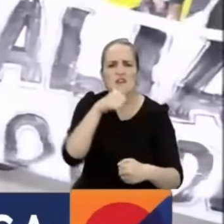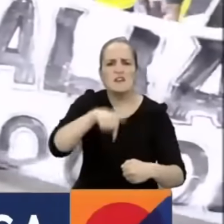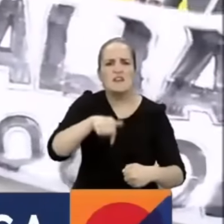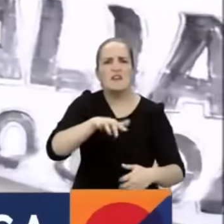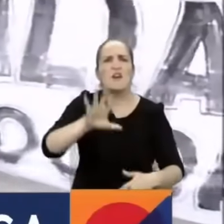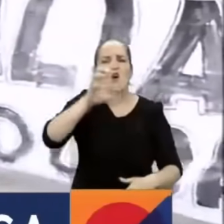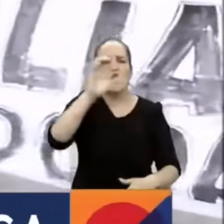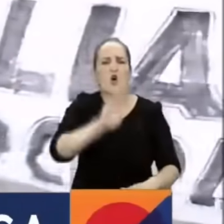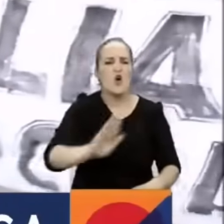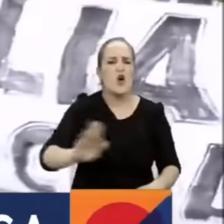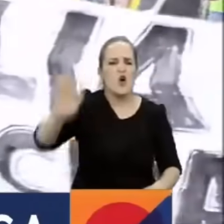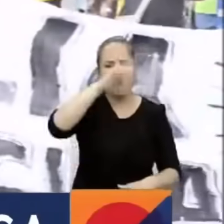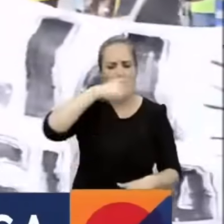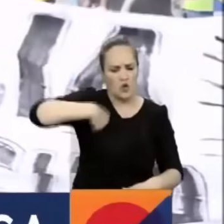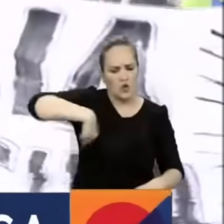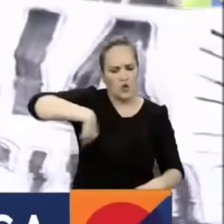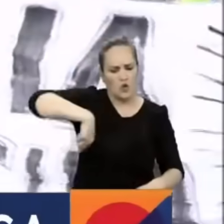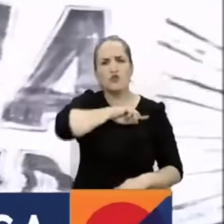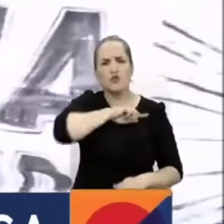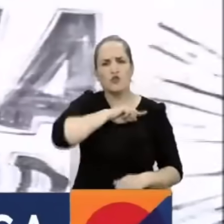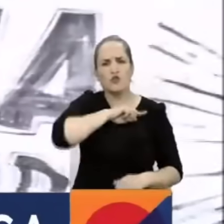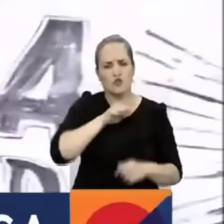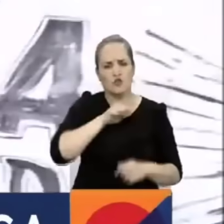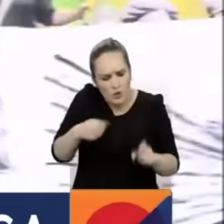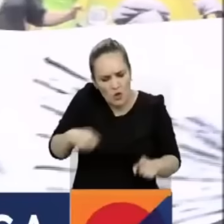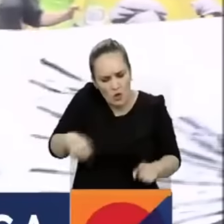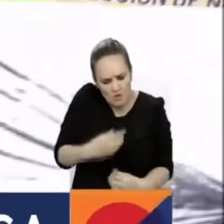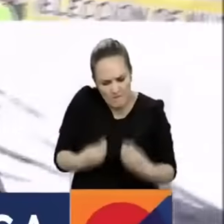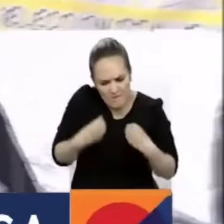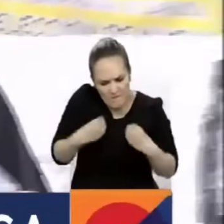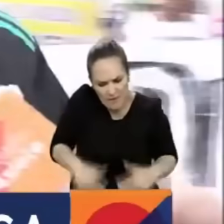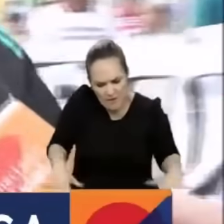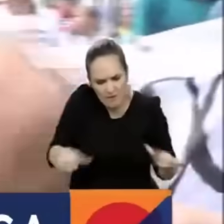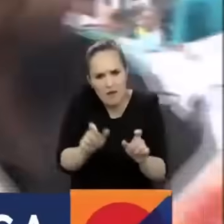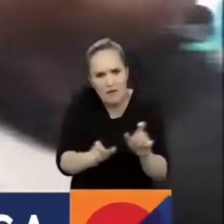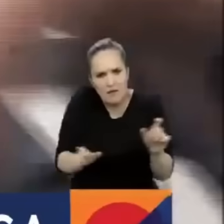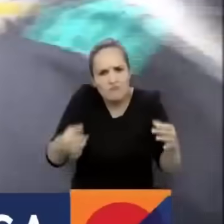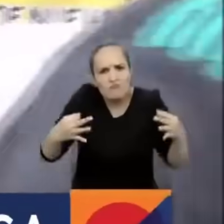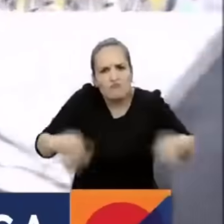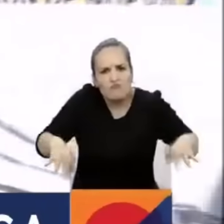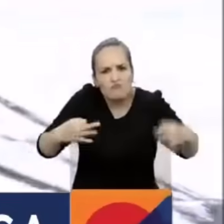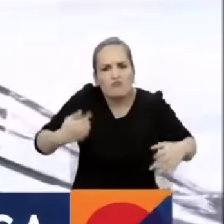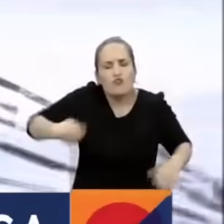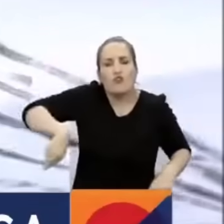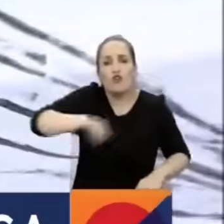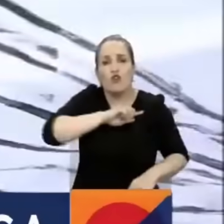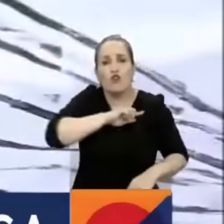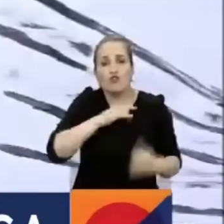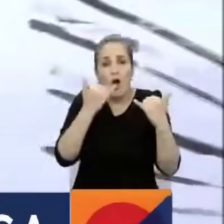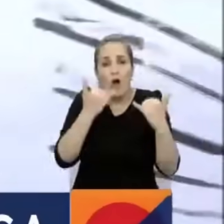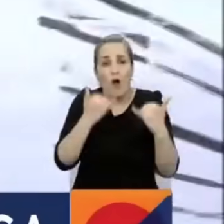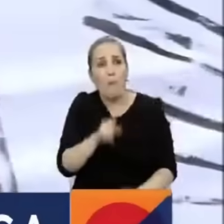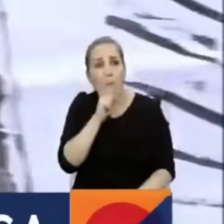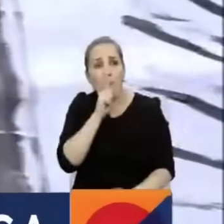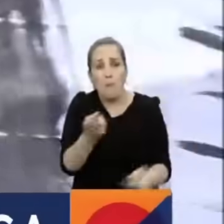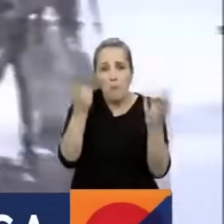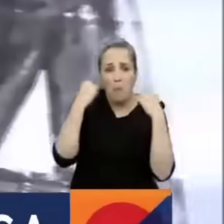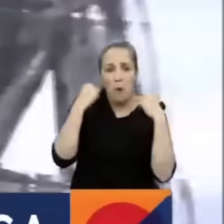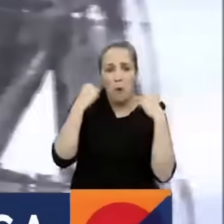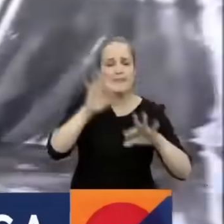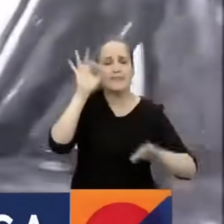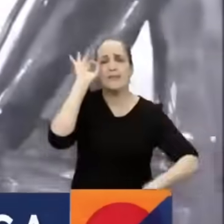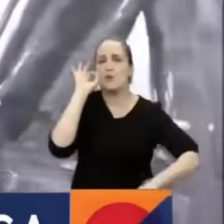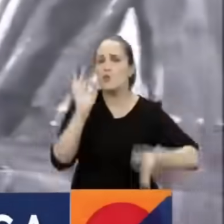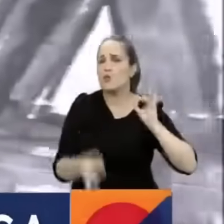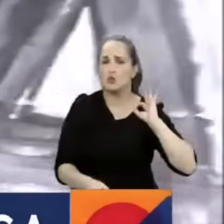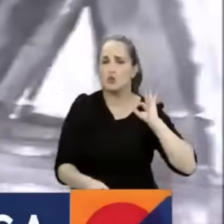nuestro país. Y nosotros como pueblo no vamos a detenernos porque es injusto lo que le